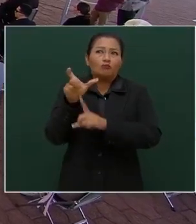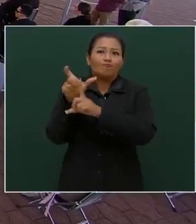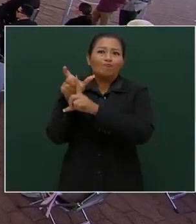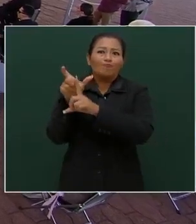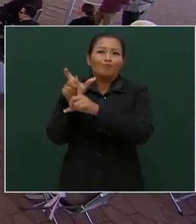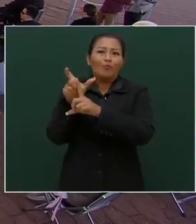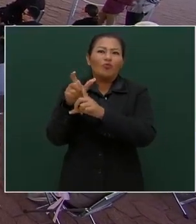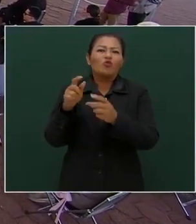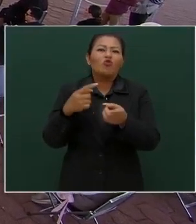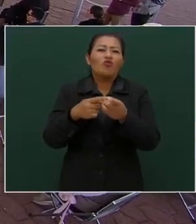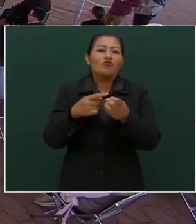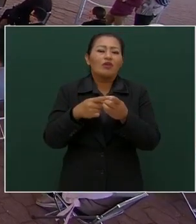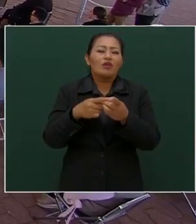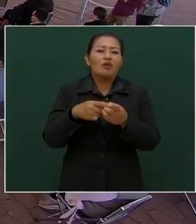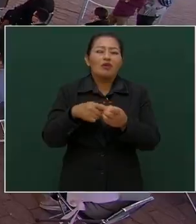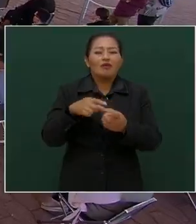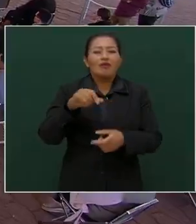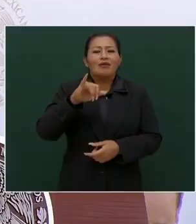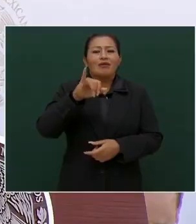en Israel.